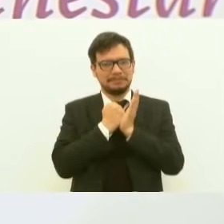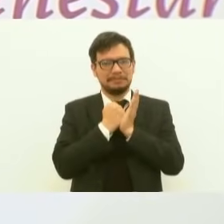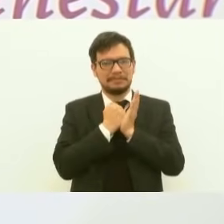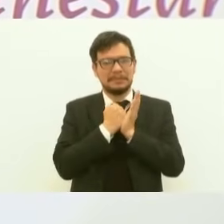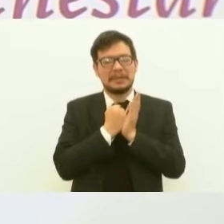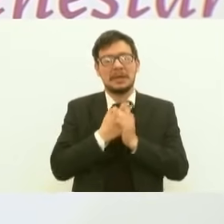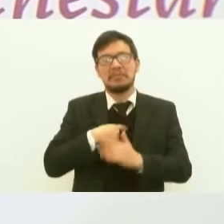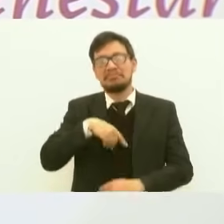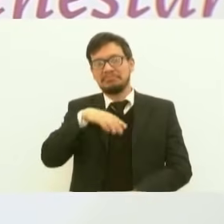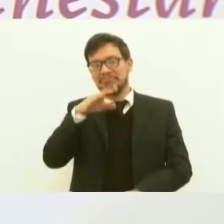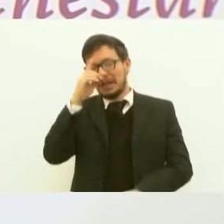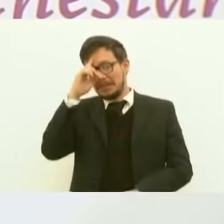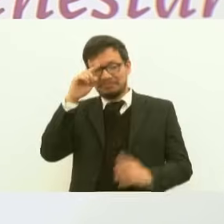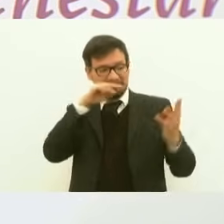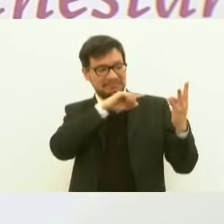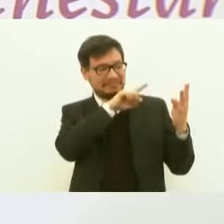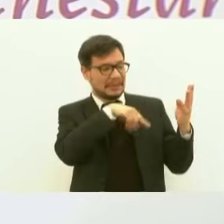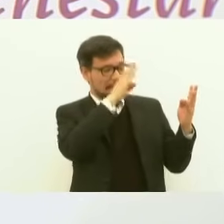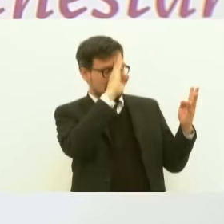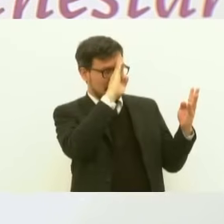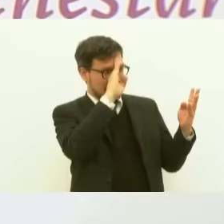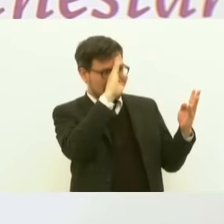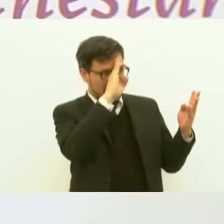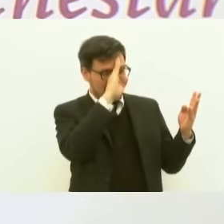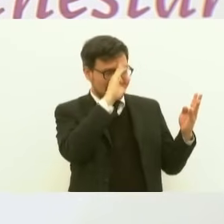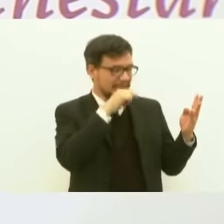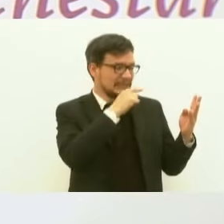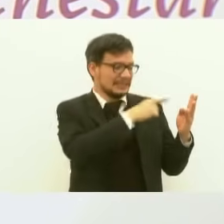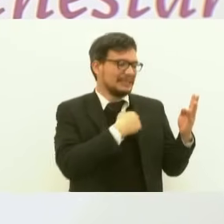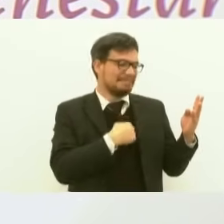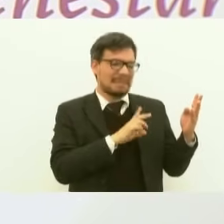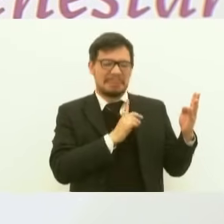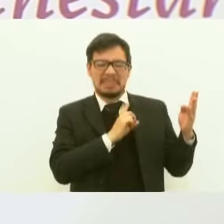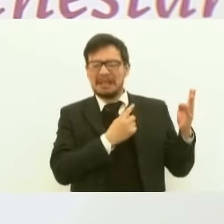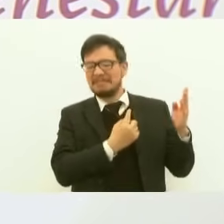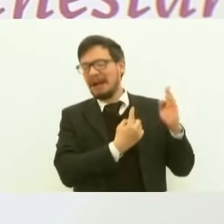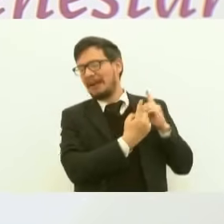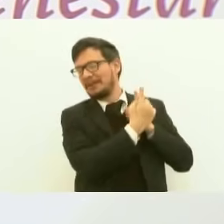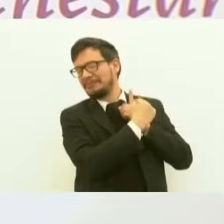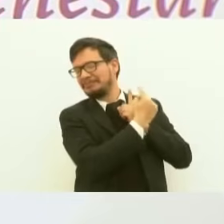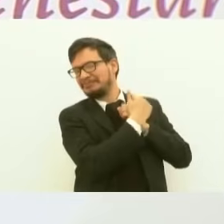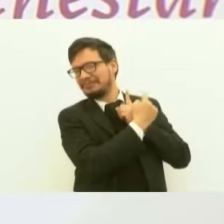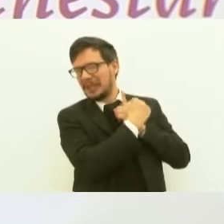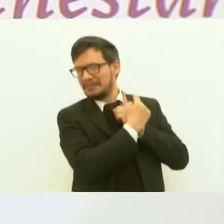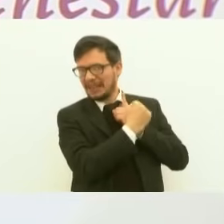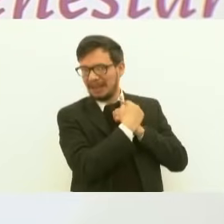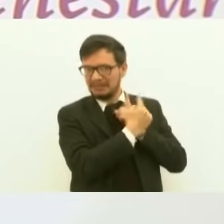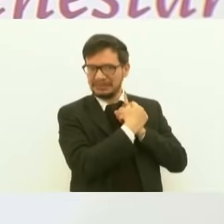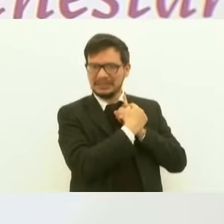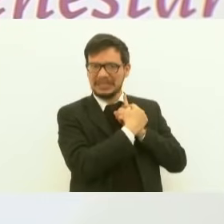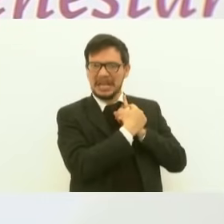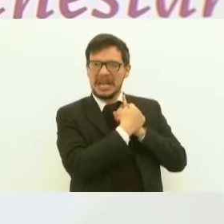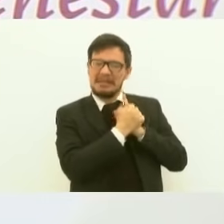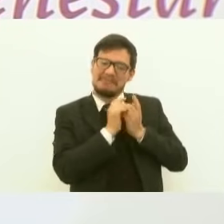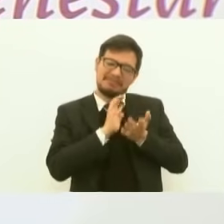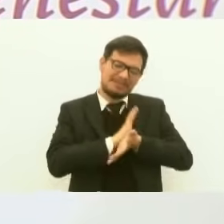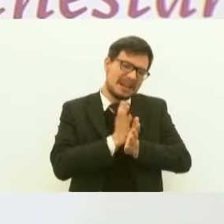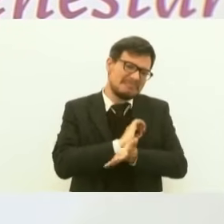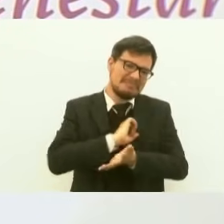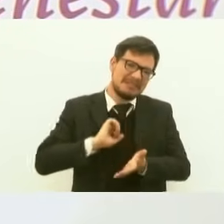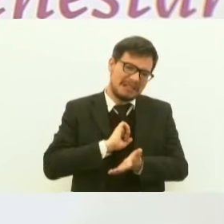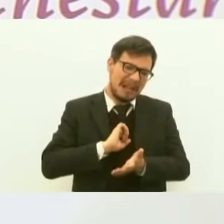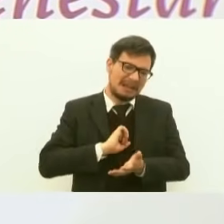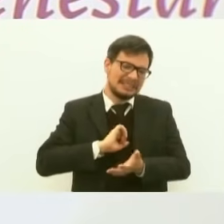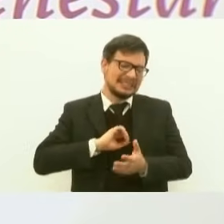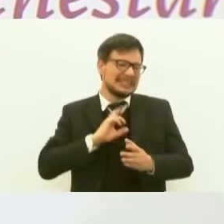Pensaban nuestros adversarios de que nos íbamos a rendir, de un fraude y otro fraude